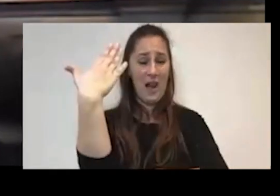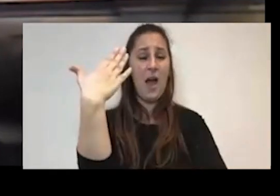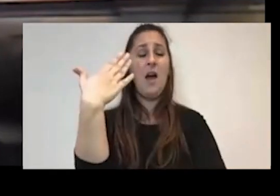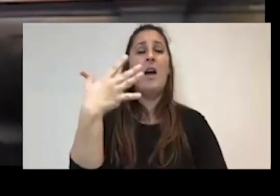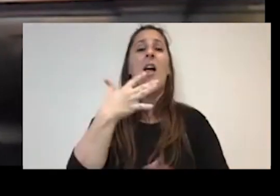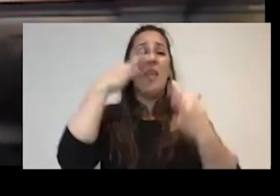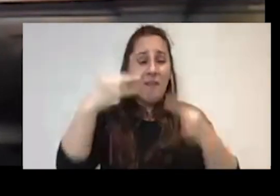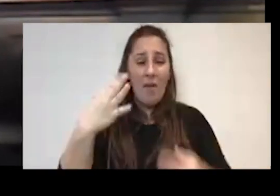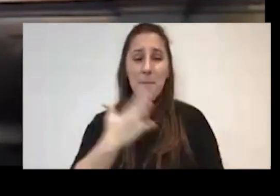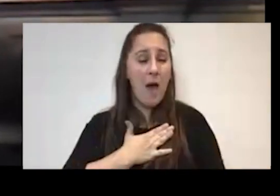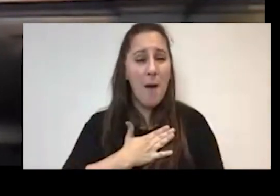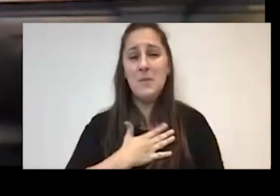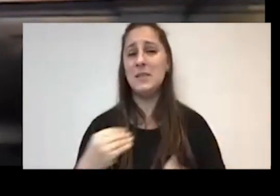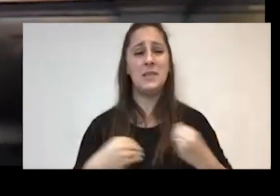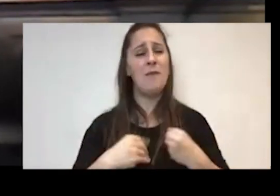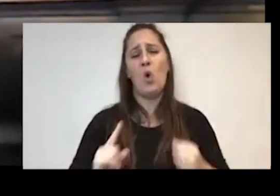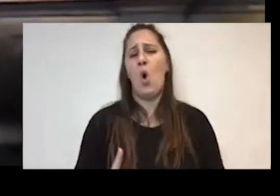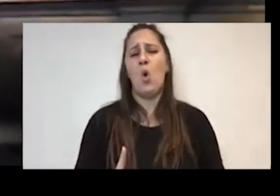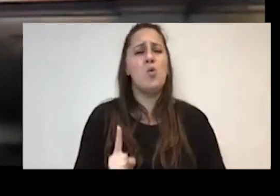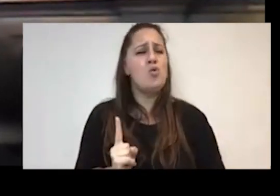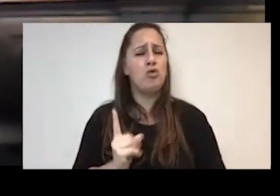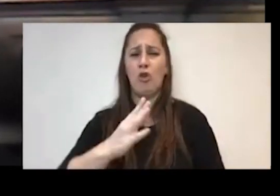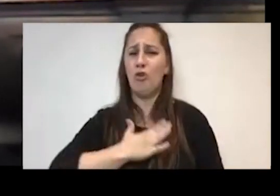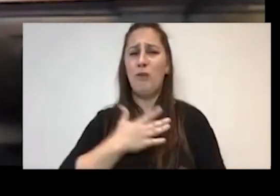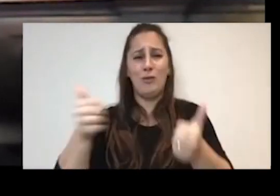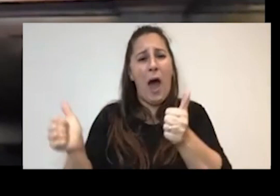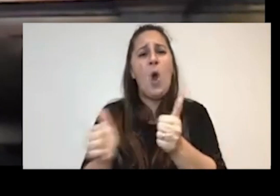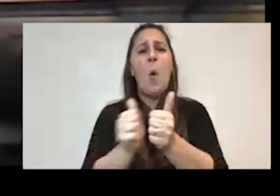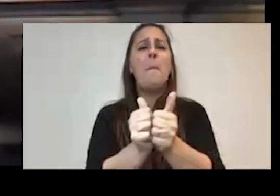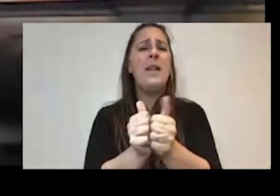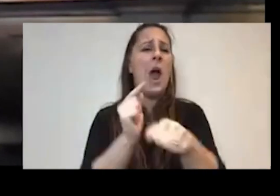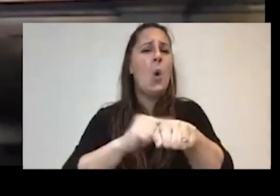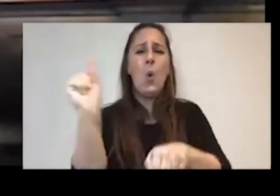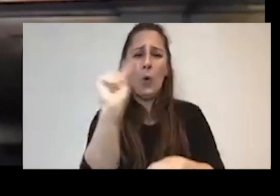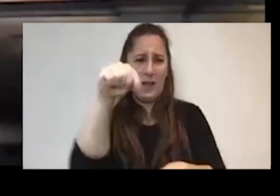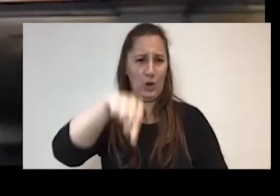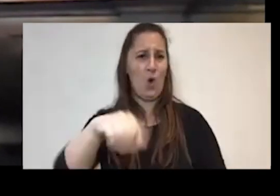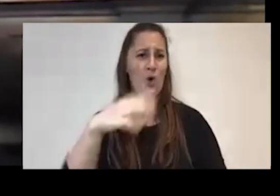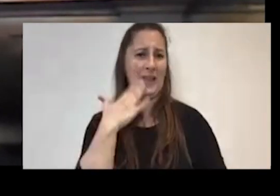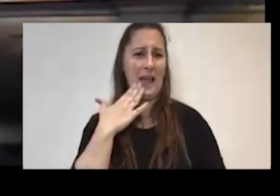mí es un honor acompañarlos unos minutos esta tarde